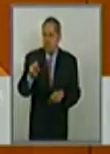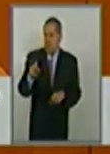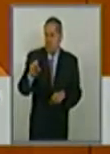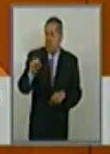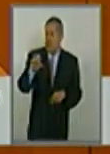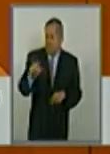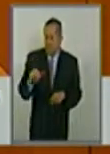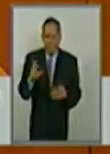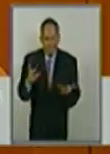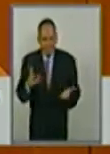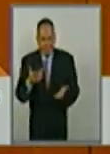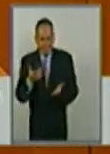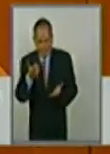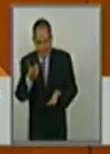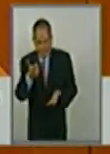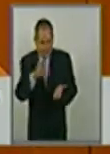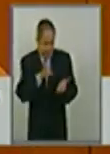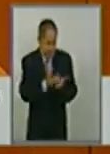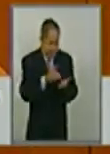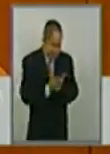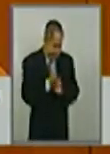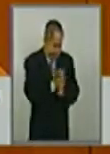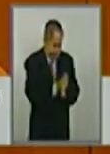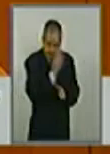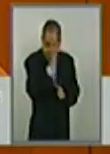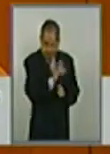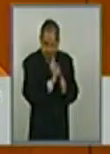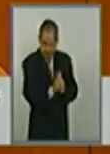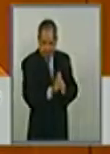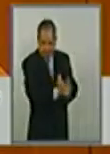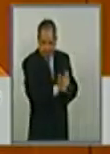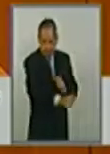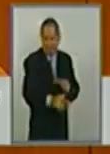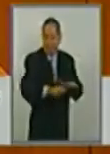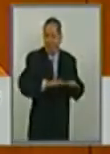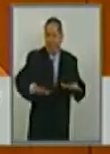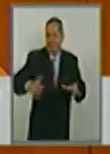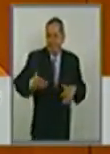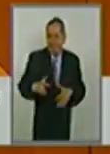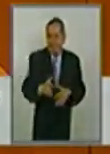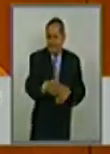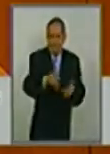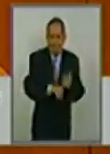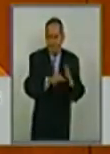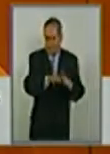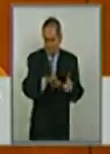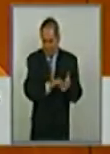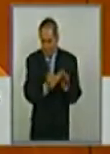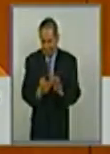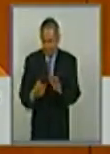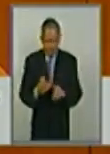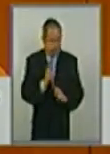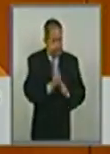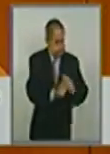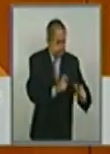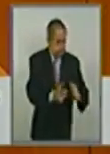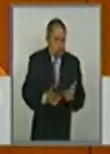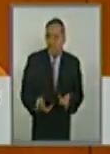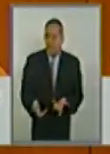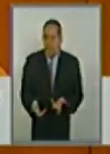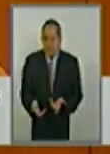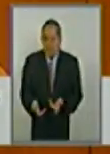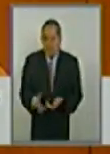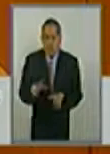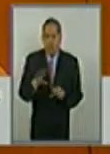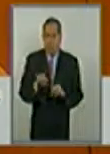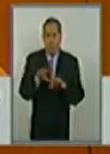es brindar un apoyo económico directo a los pescadores ribereños y de aguas interiores, entre otros, esto a veces no